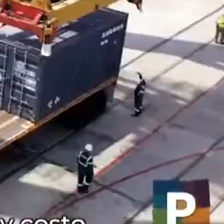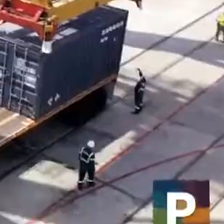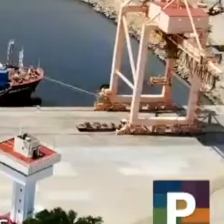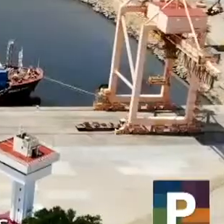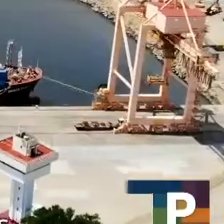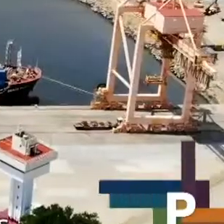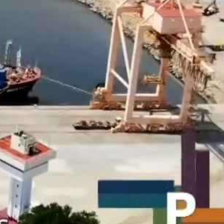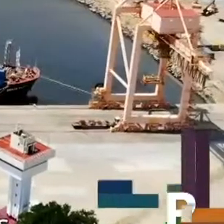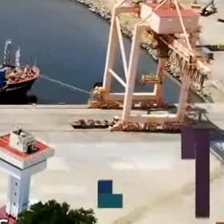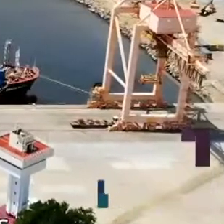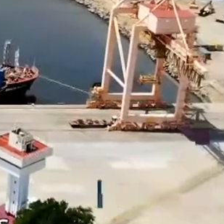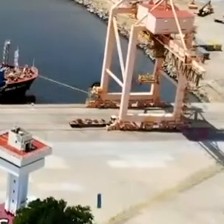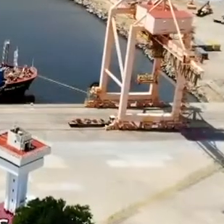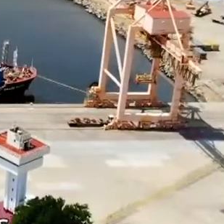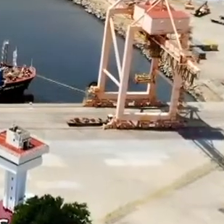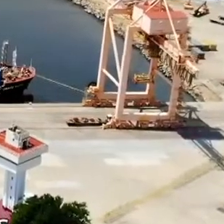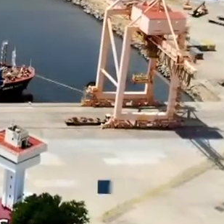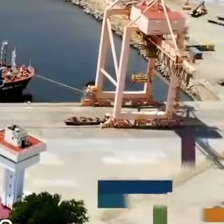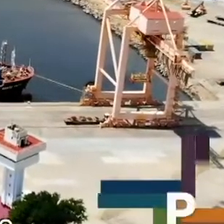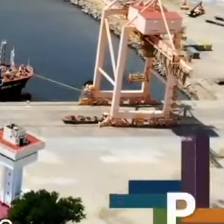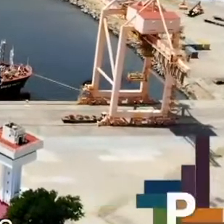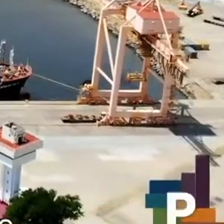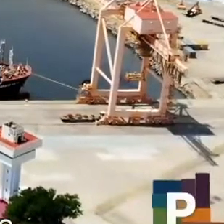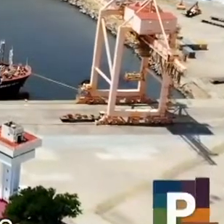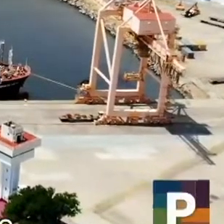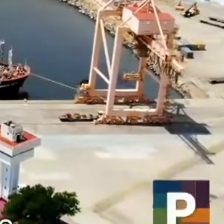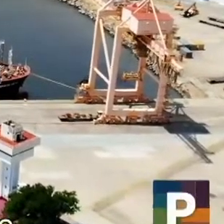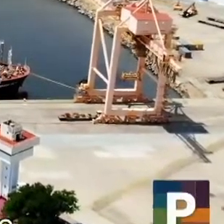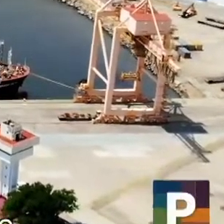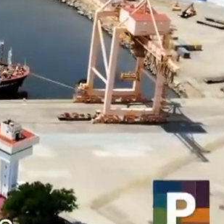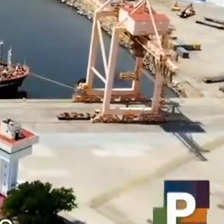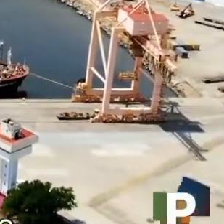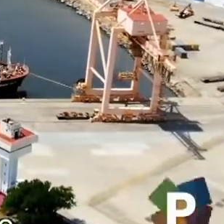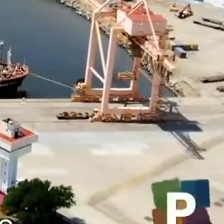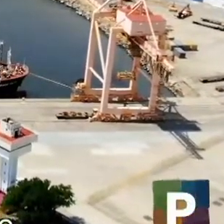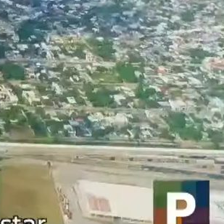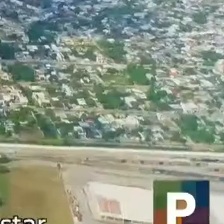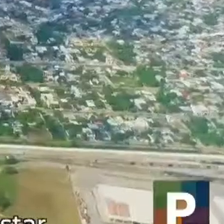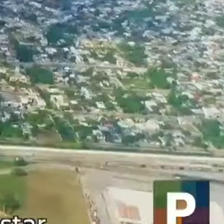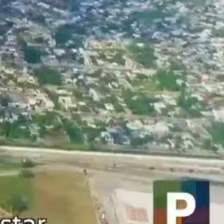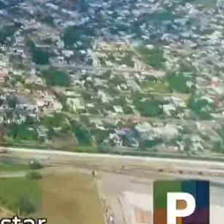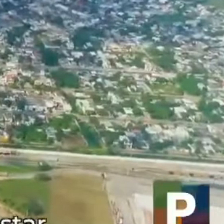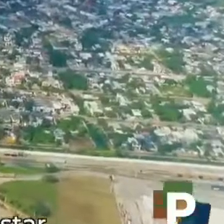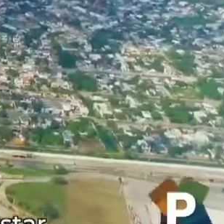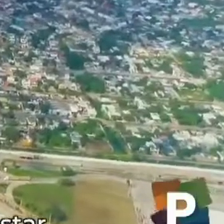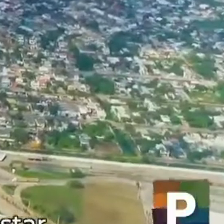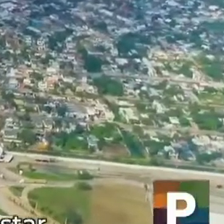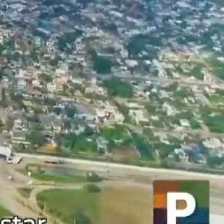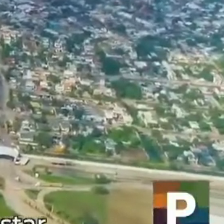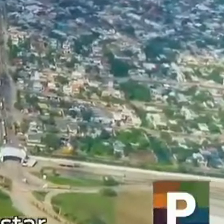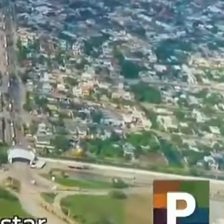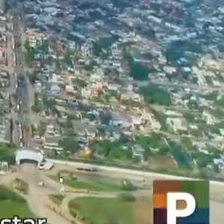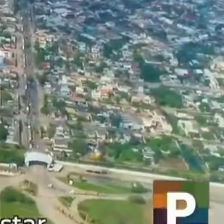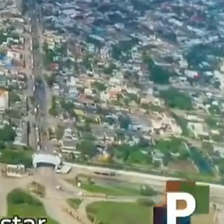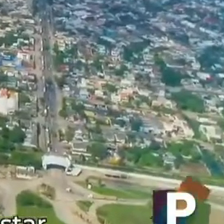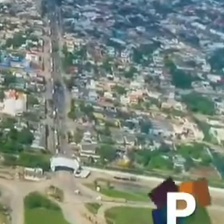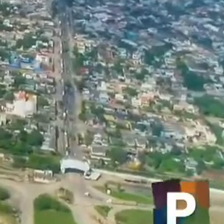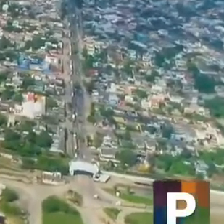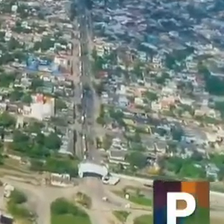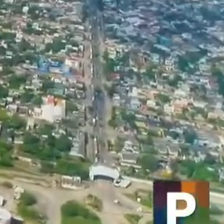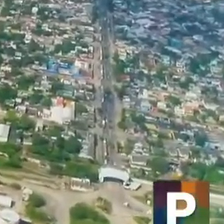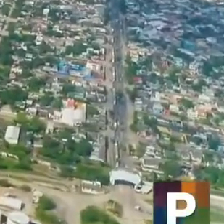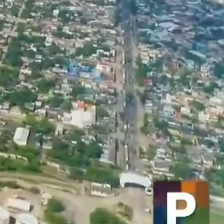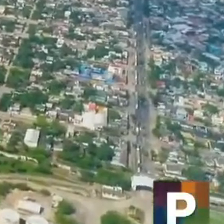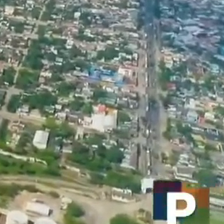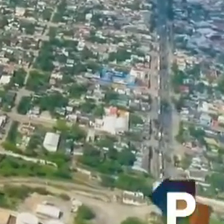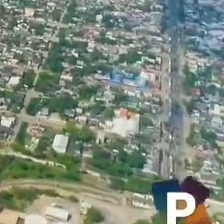costo para la movilización de mercancías a otras partes de México y el mundo, lo que impulsará el desarrollo y bienestar